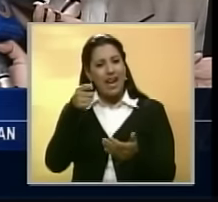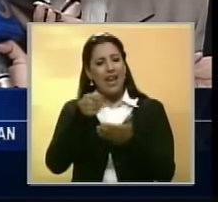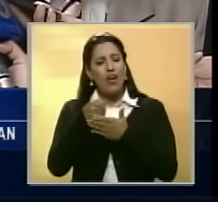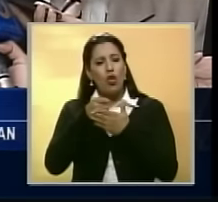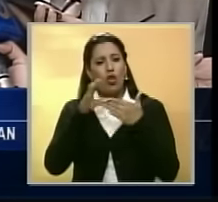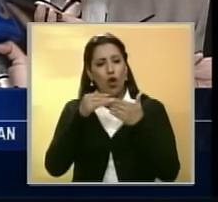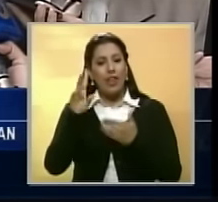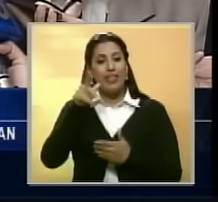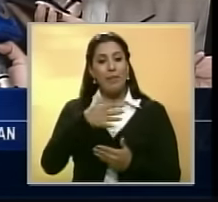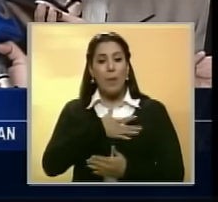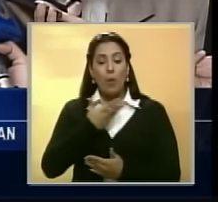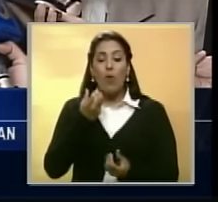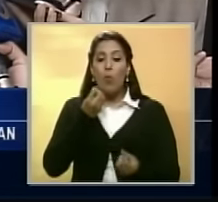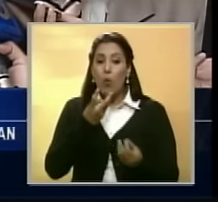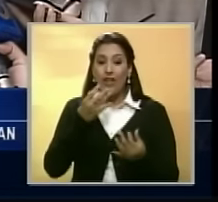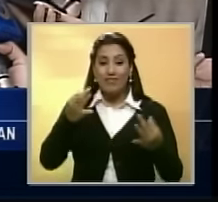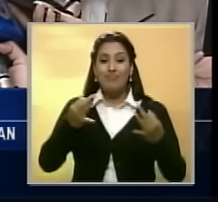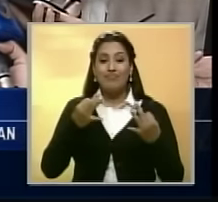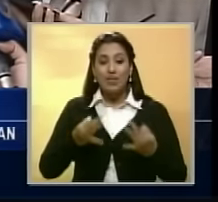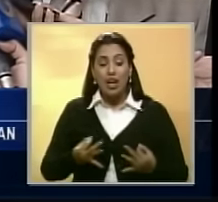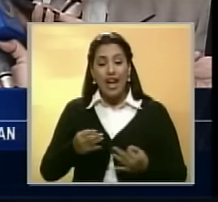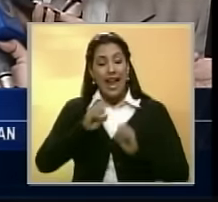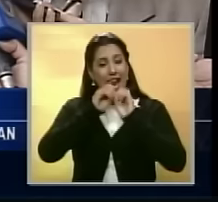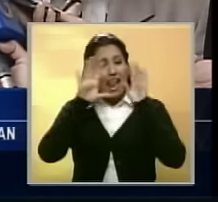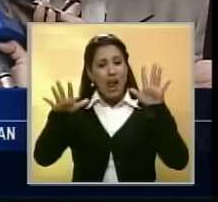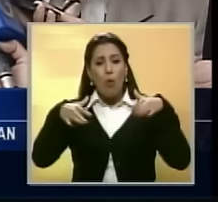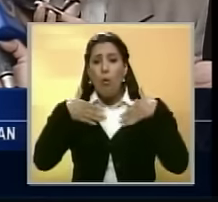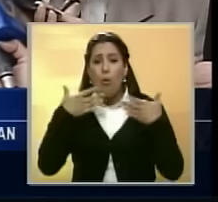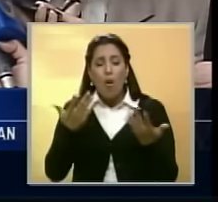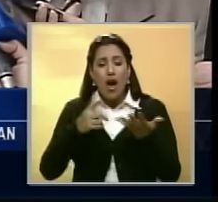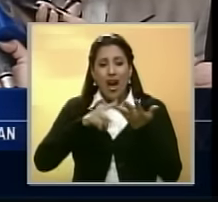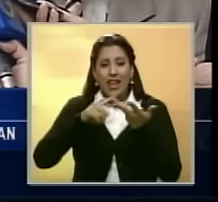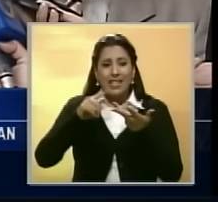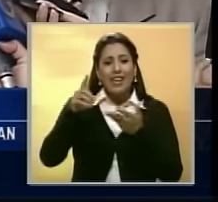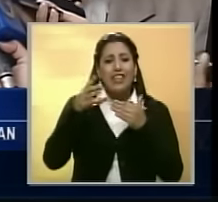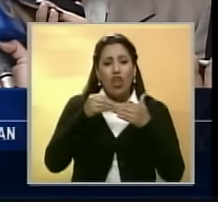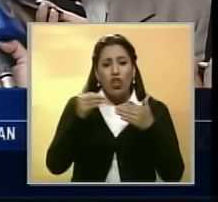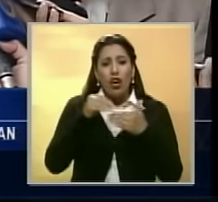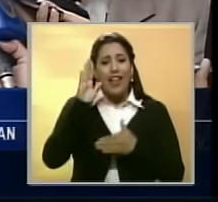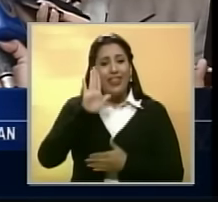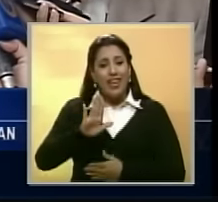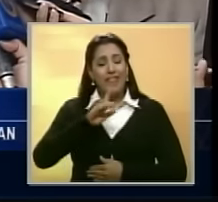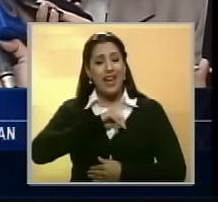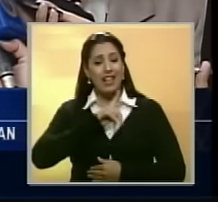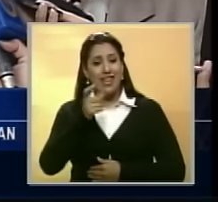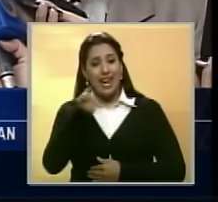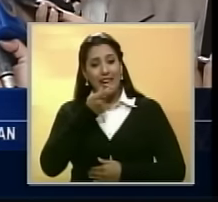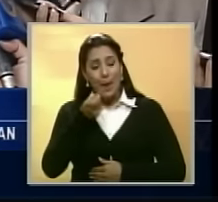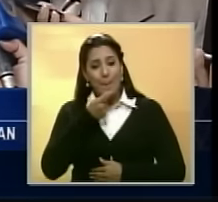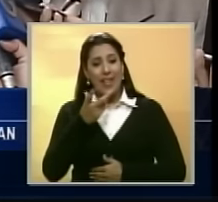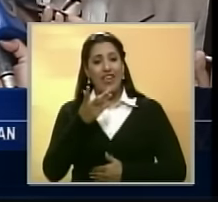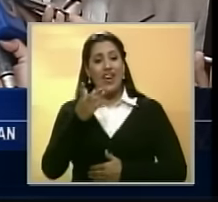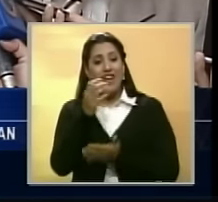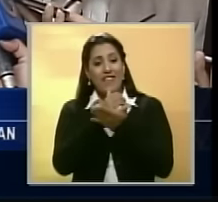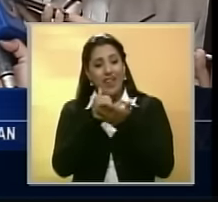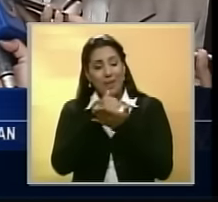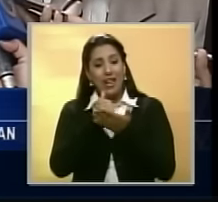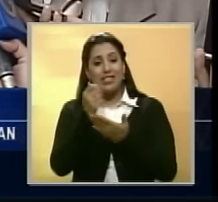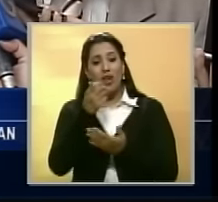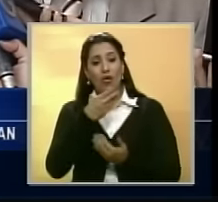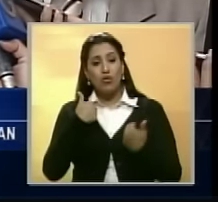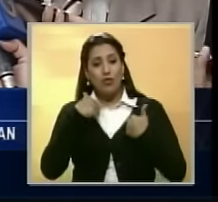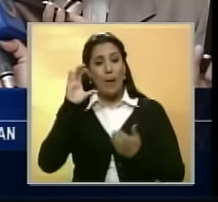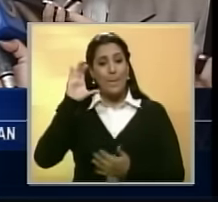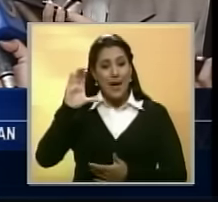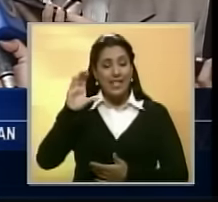divisas y que se les pueda decir con certidumbre y con claridad cuántas divisas serán liquidadas para los medicamentos y las medicinas que hacen falta en nuestro